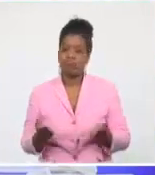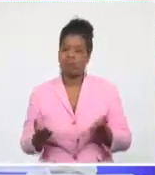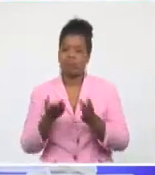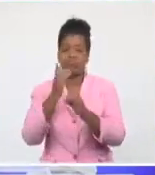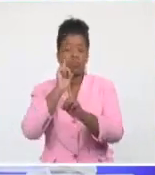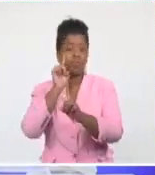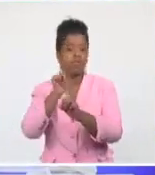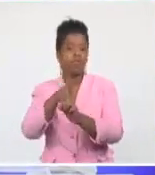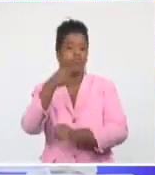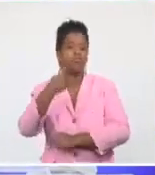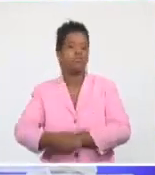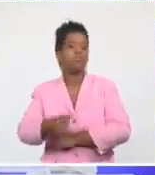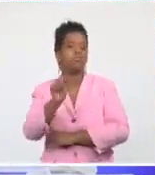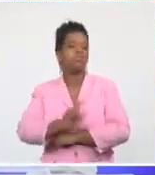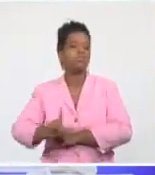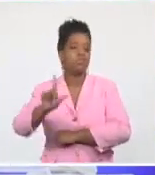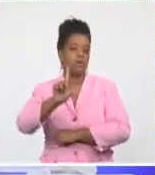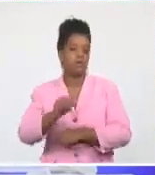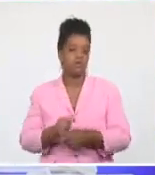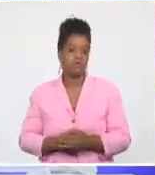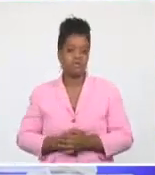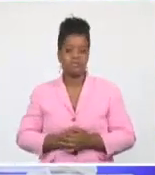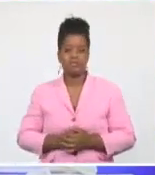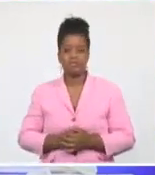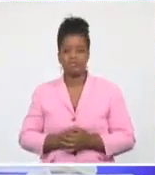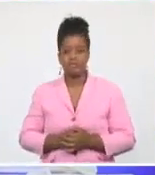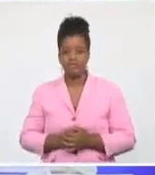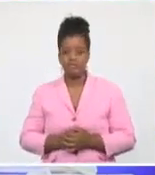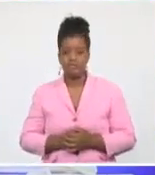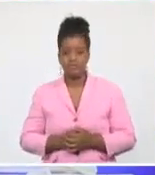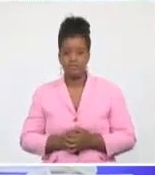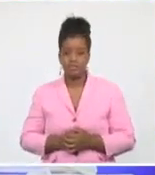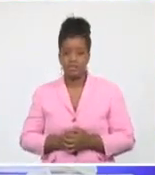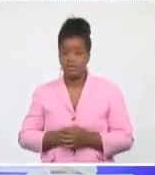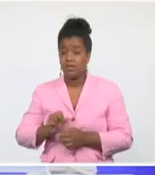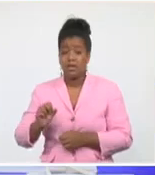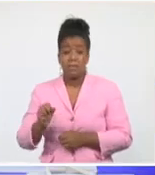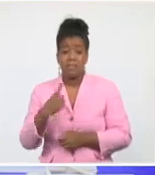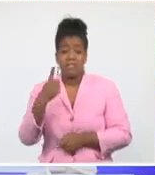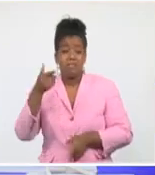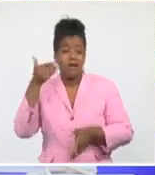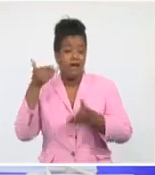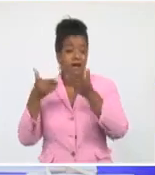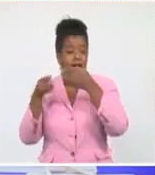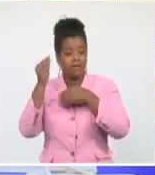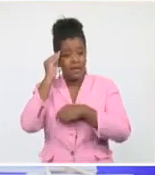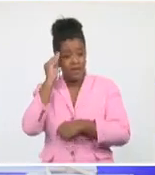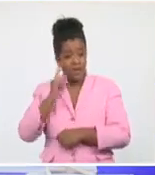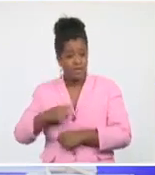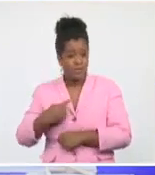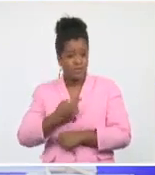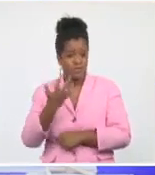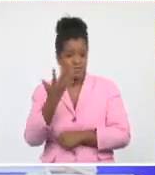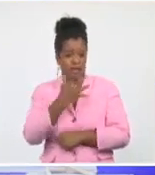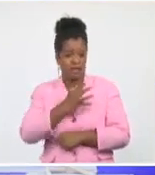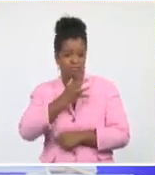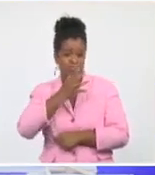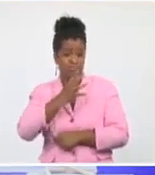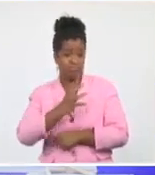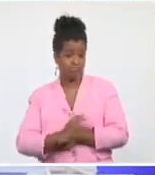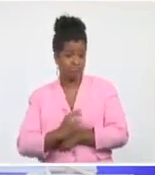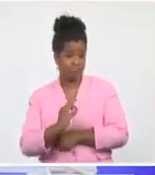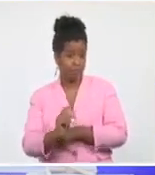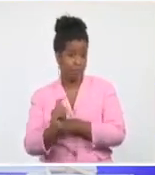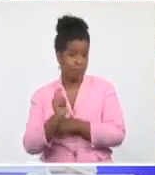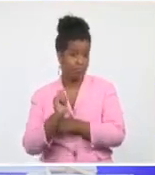justicia social. Esta premisa, que es parte fundamental del legado del líder histórico de la Revolución Cubana, el comandante en jefe